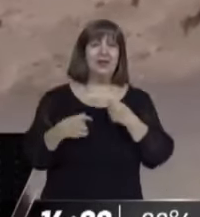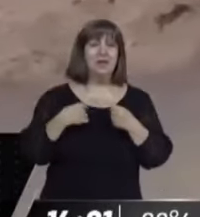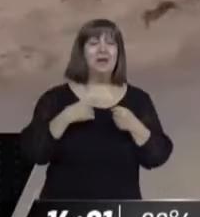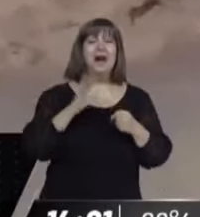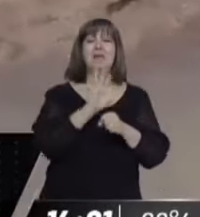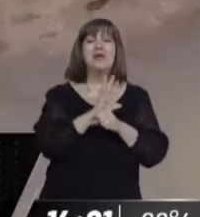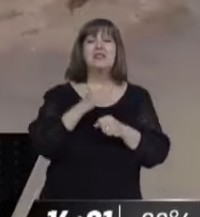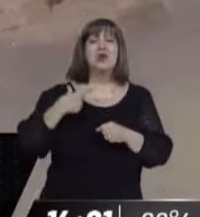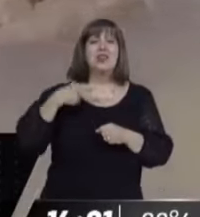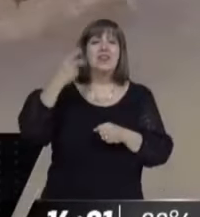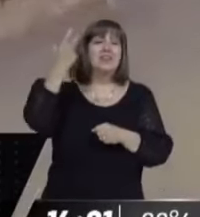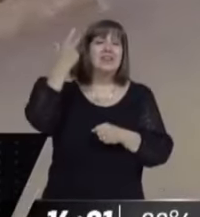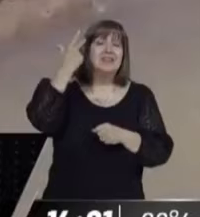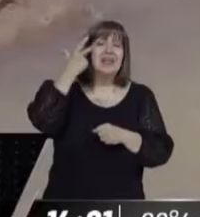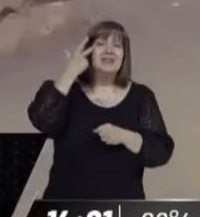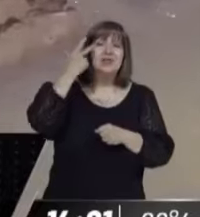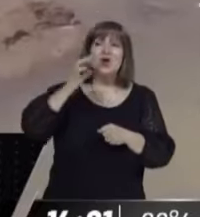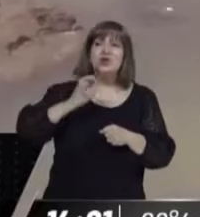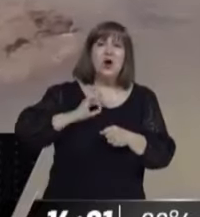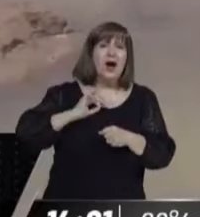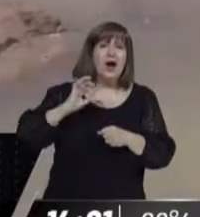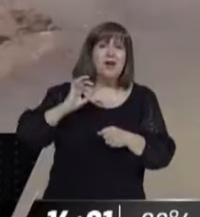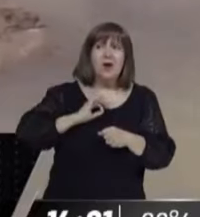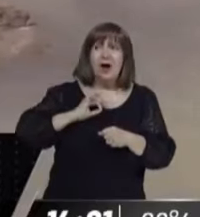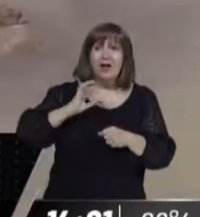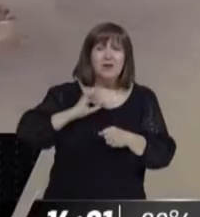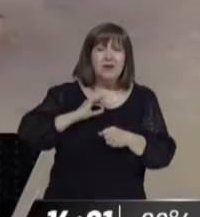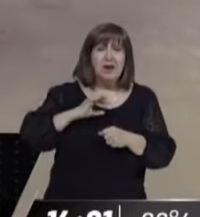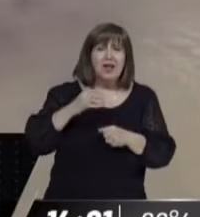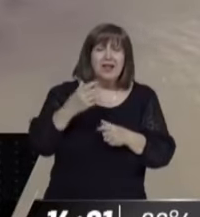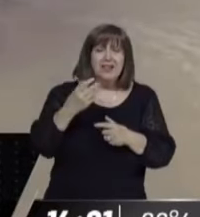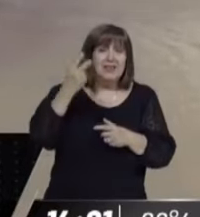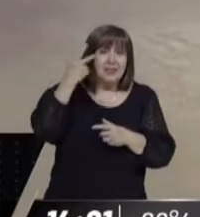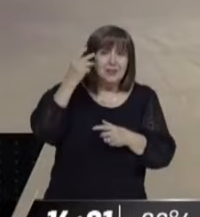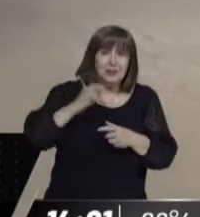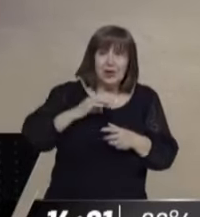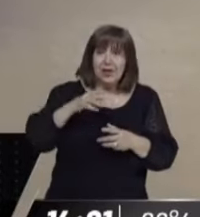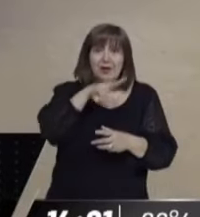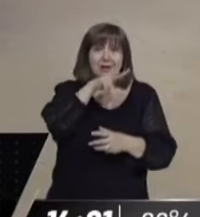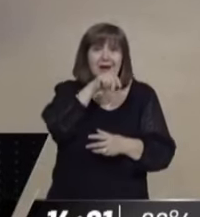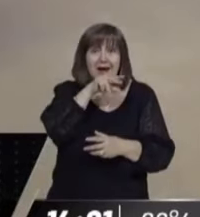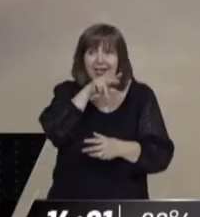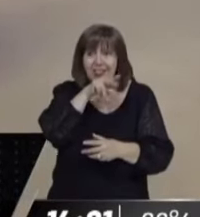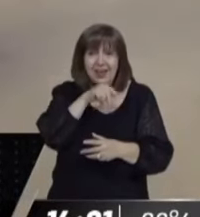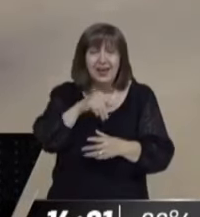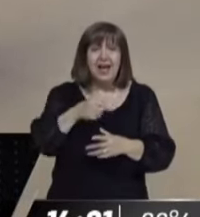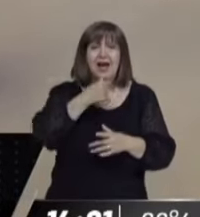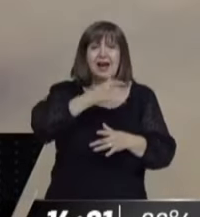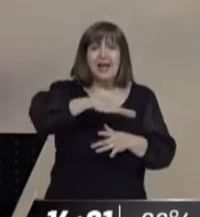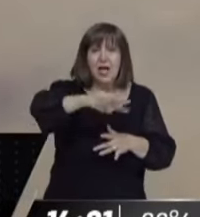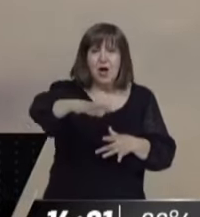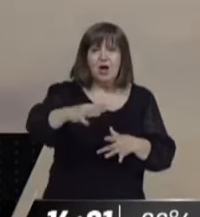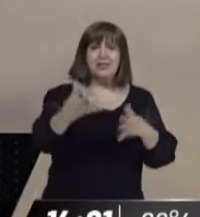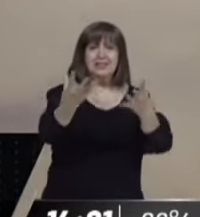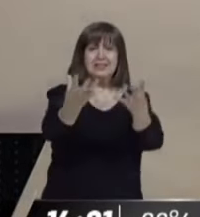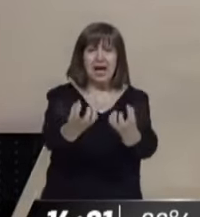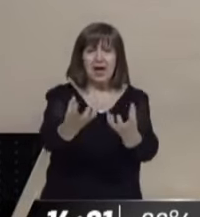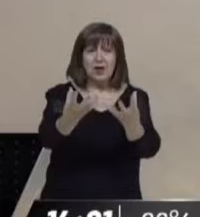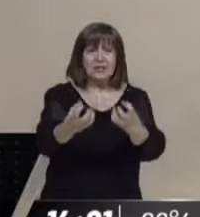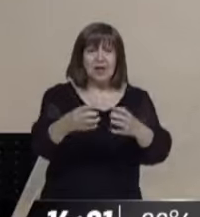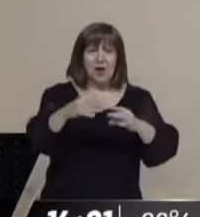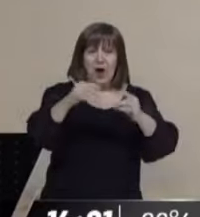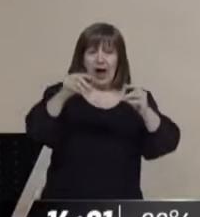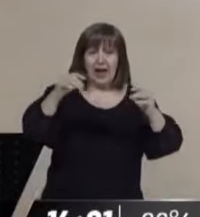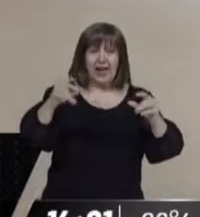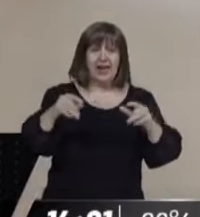claro, 18 años sin agua. Ha habido una generación que no conoció el río con agua, siempre seco, con arena. Y esto que está